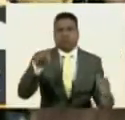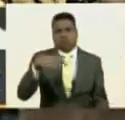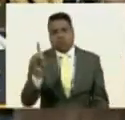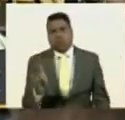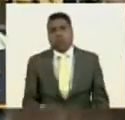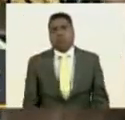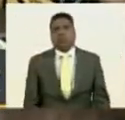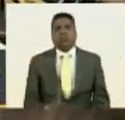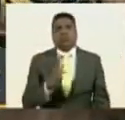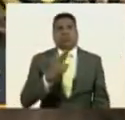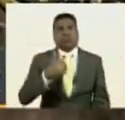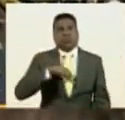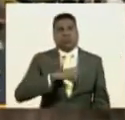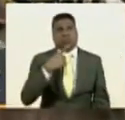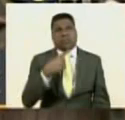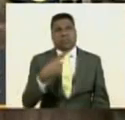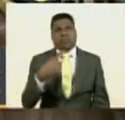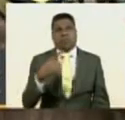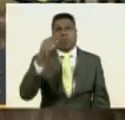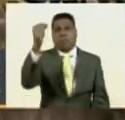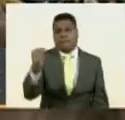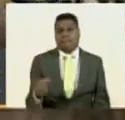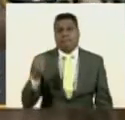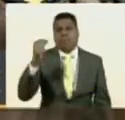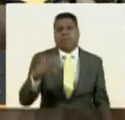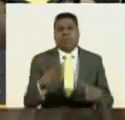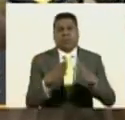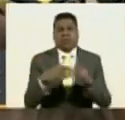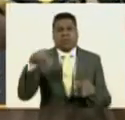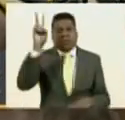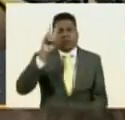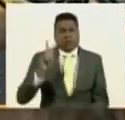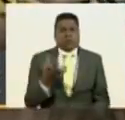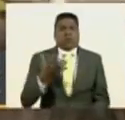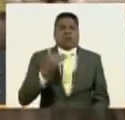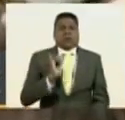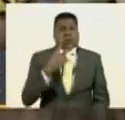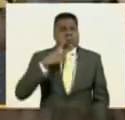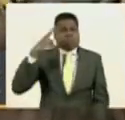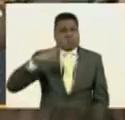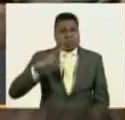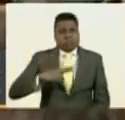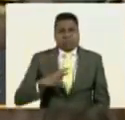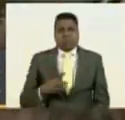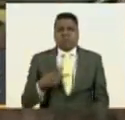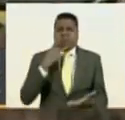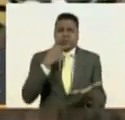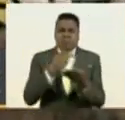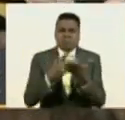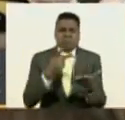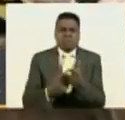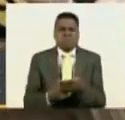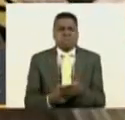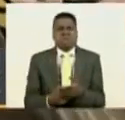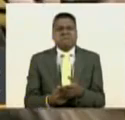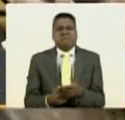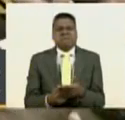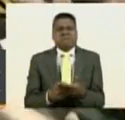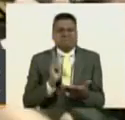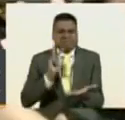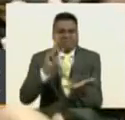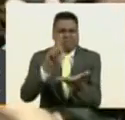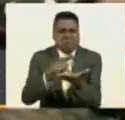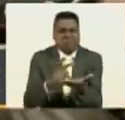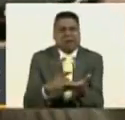de todos los venezolanos y de todas las venezolanas, podamos efectivamente contribuir a que